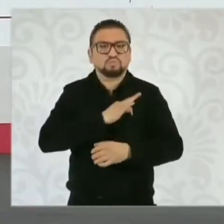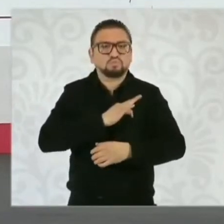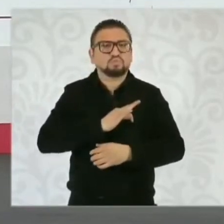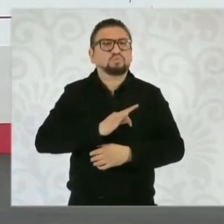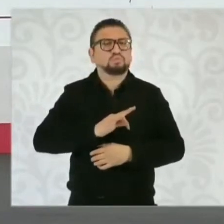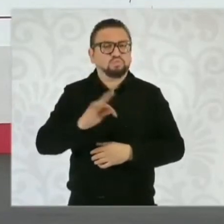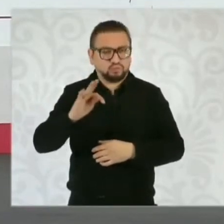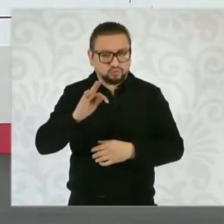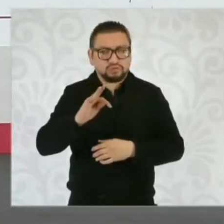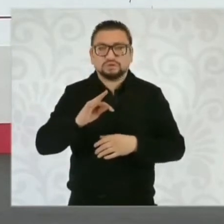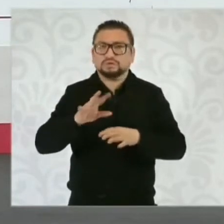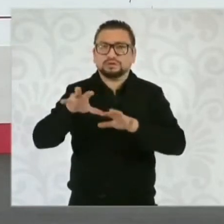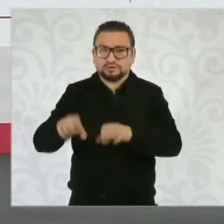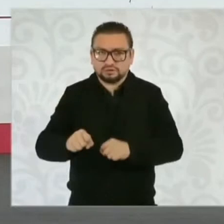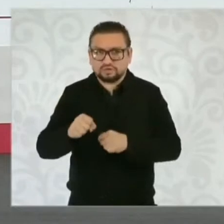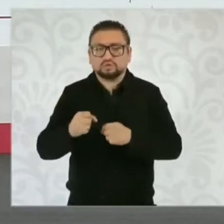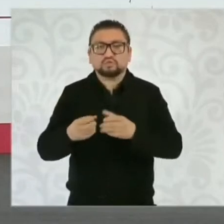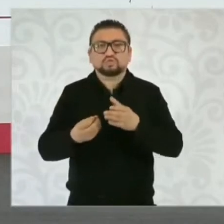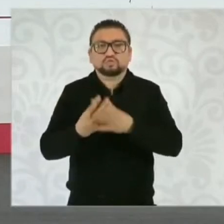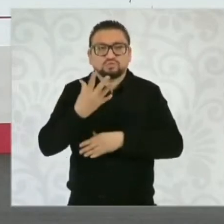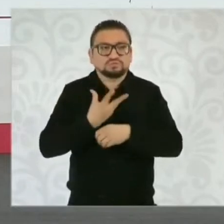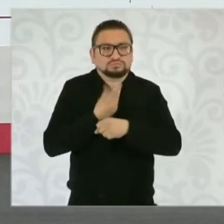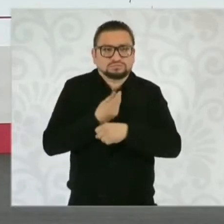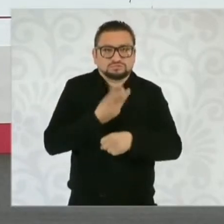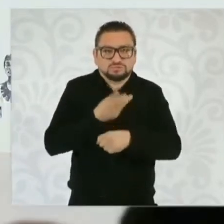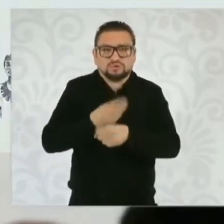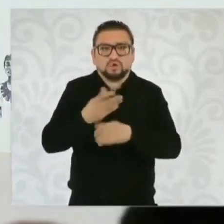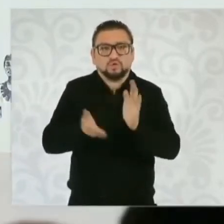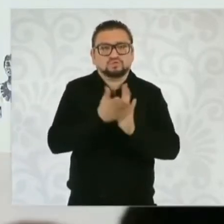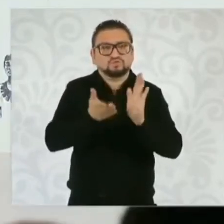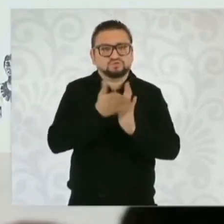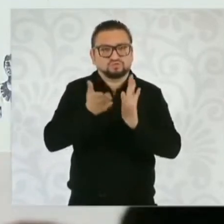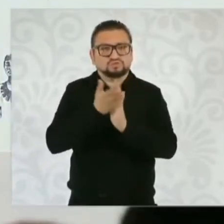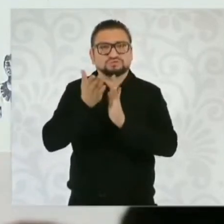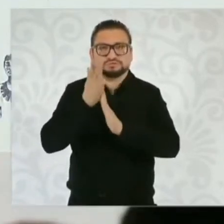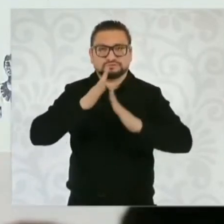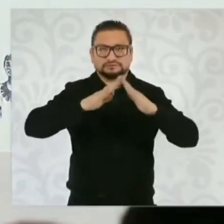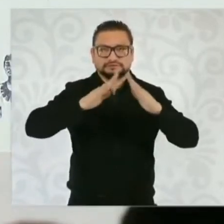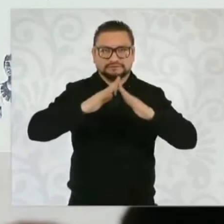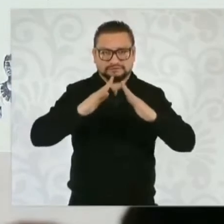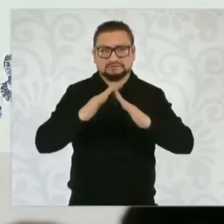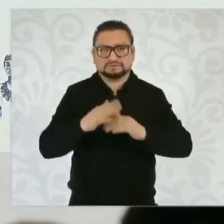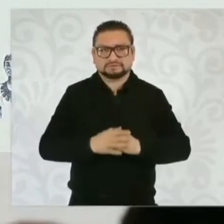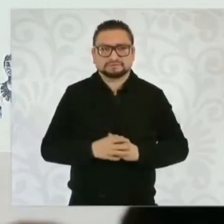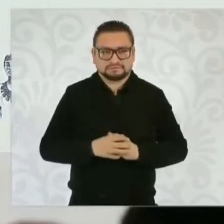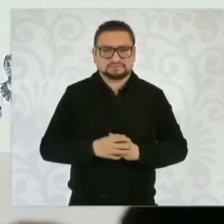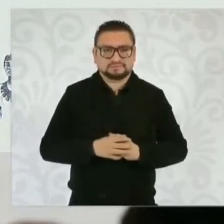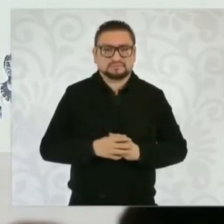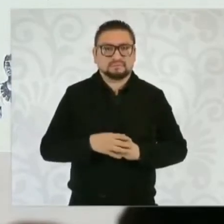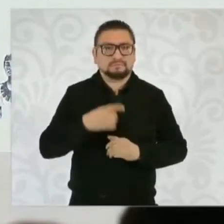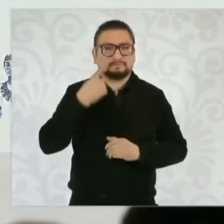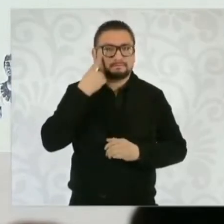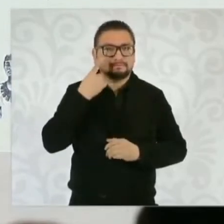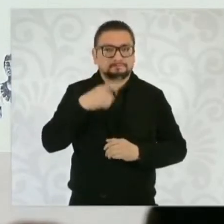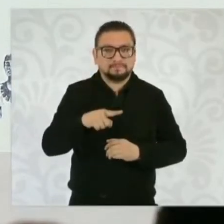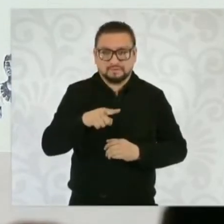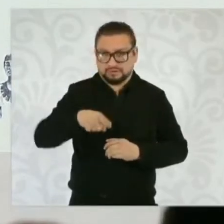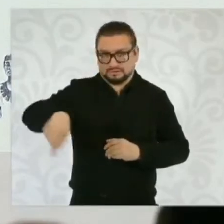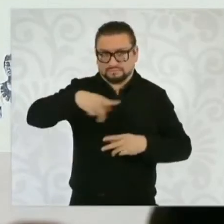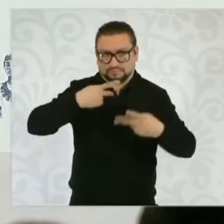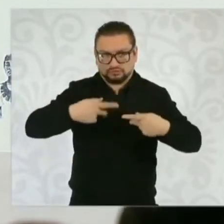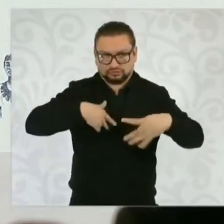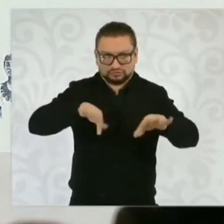adquirir, rehabilitar, mejorar y construir vivienda que sea adquirida por